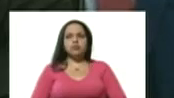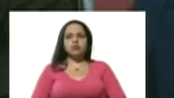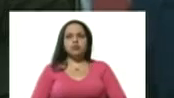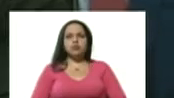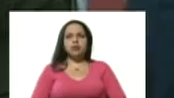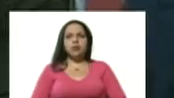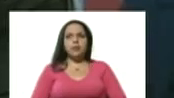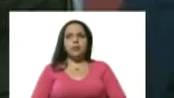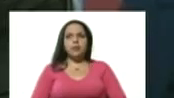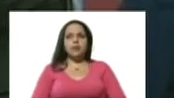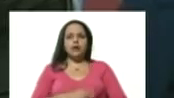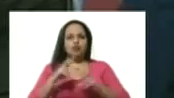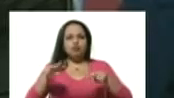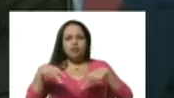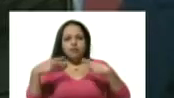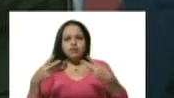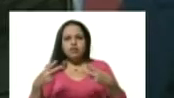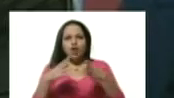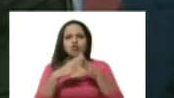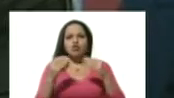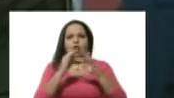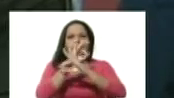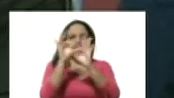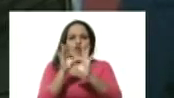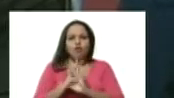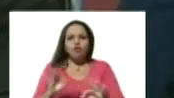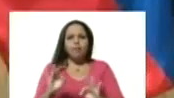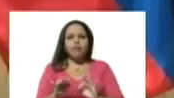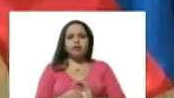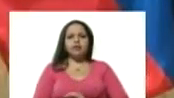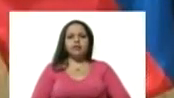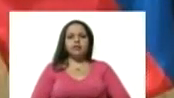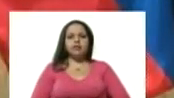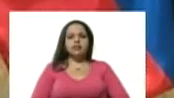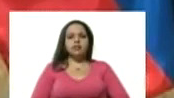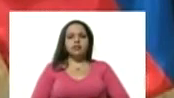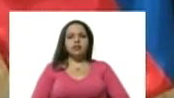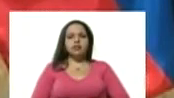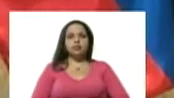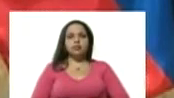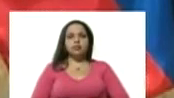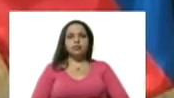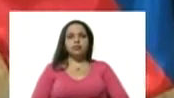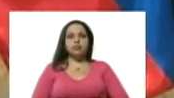con una renovación de todos los mecanismos de